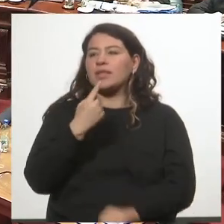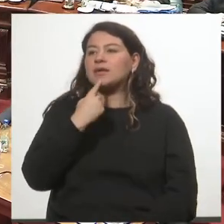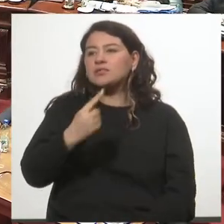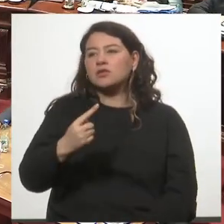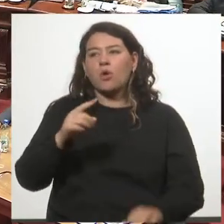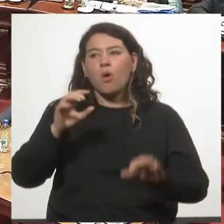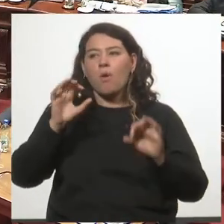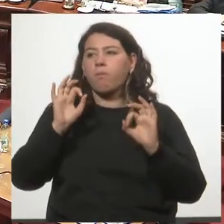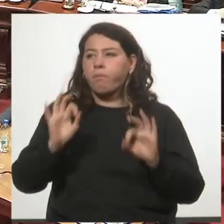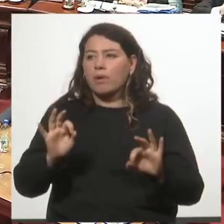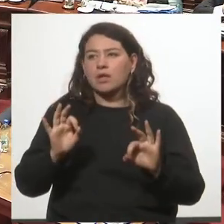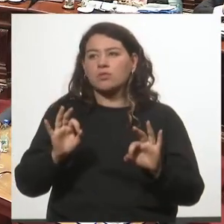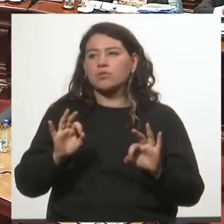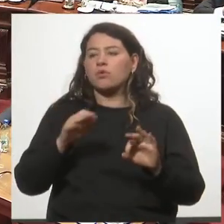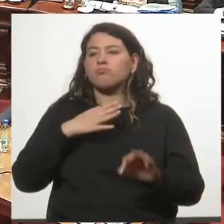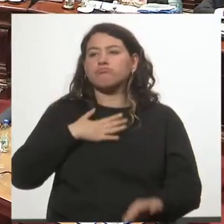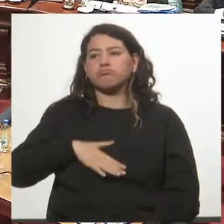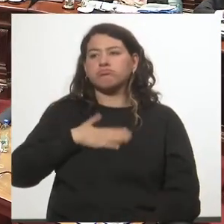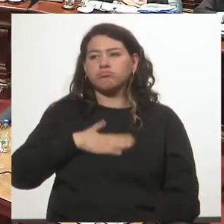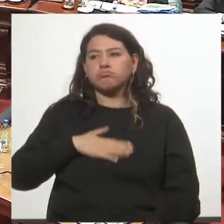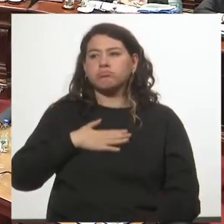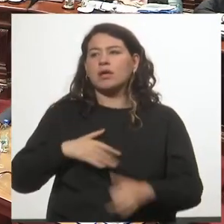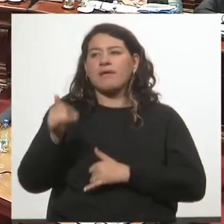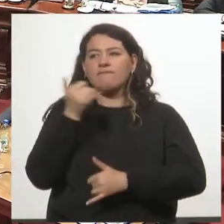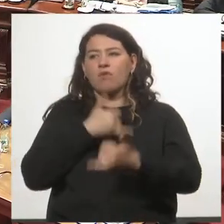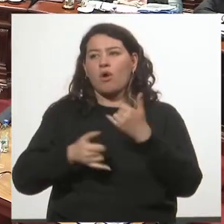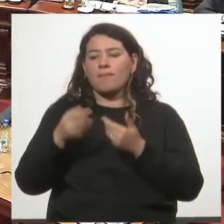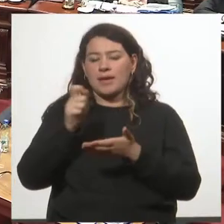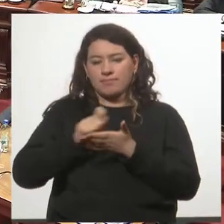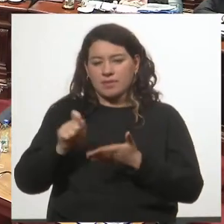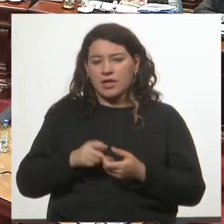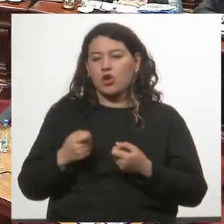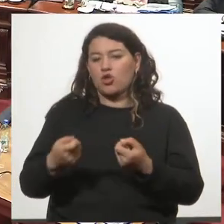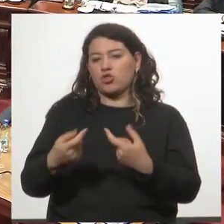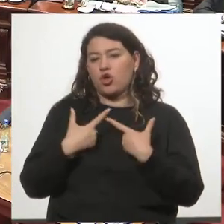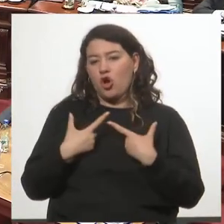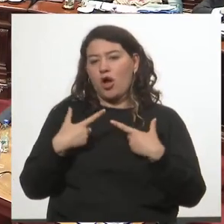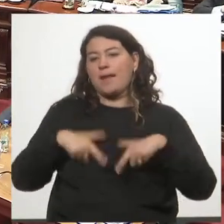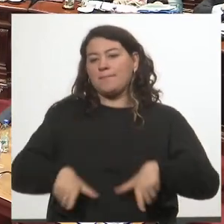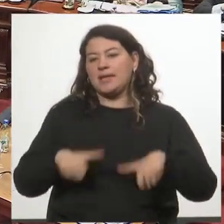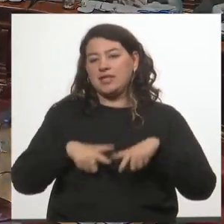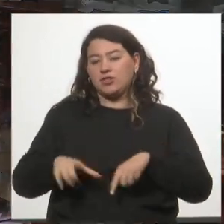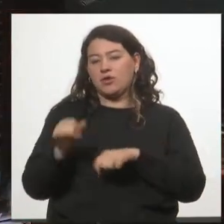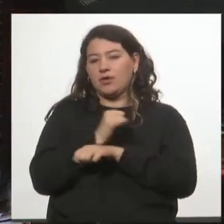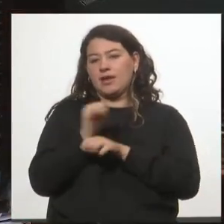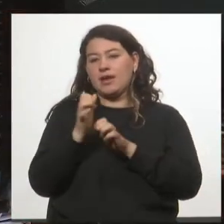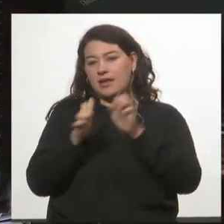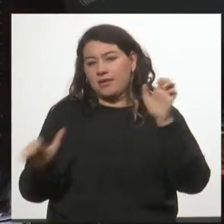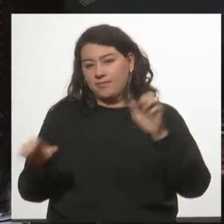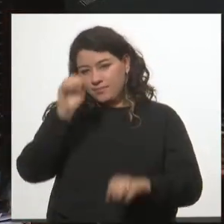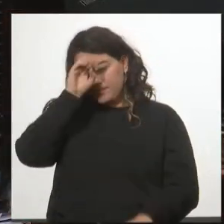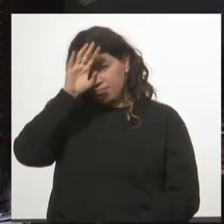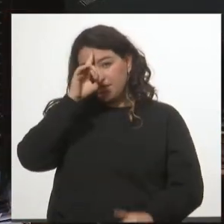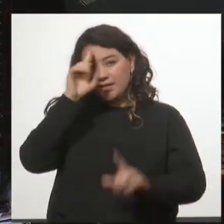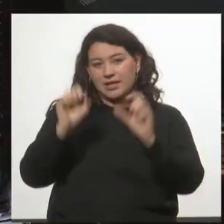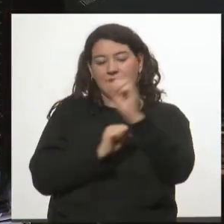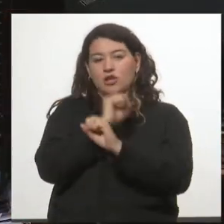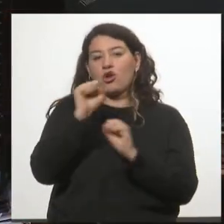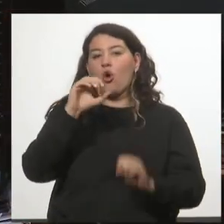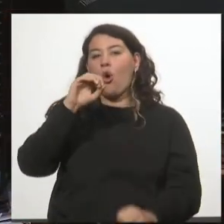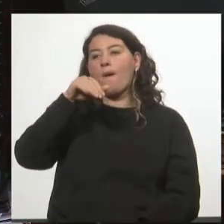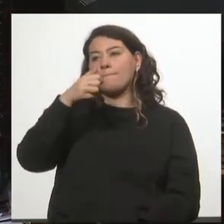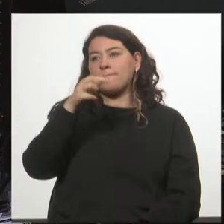completos y en todos satisfactorios los informes brindados por el señor ministro de industria energía y minería ingeniero omar paganini